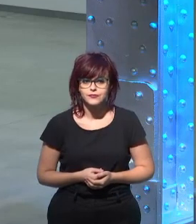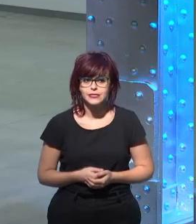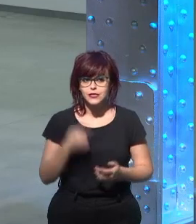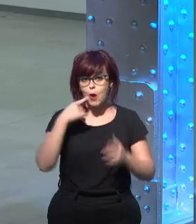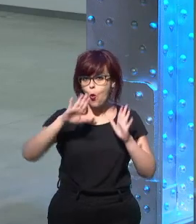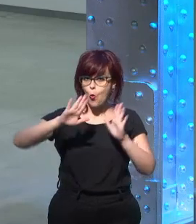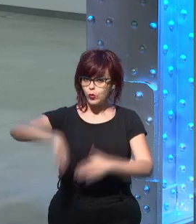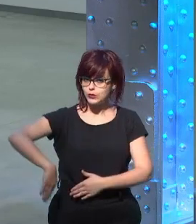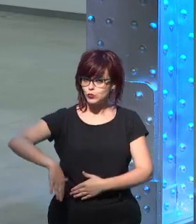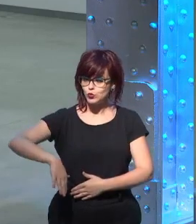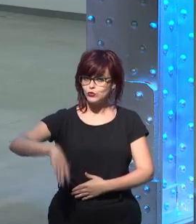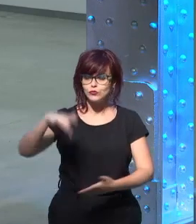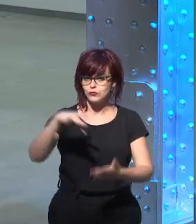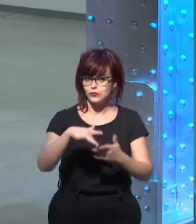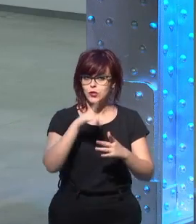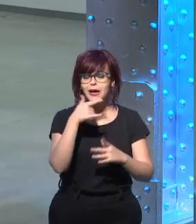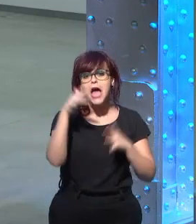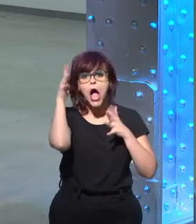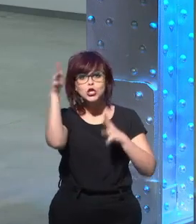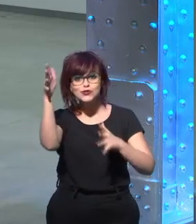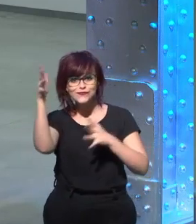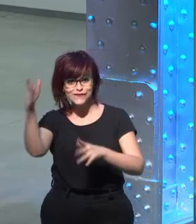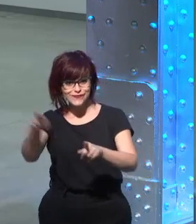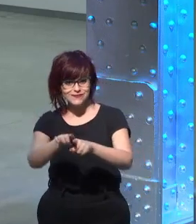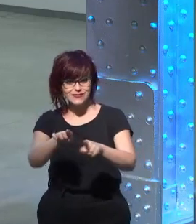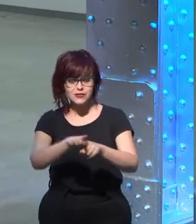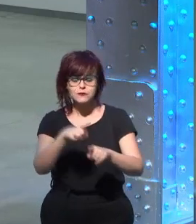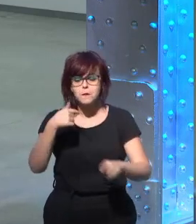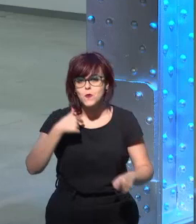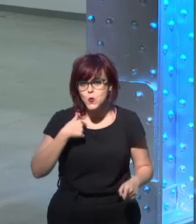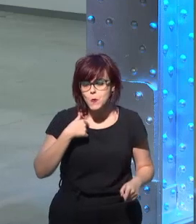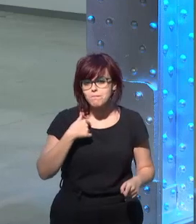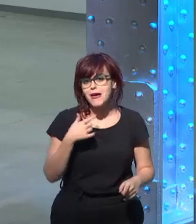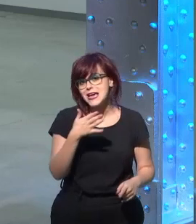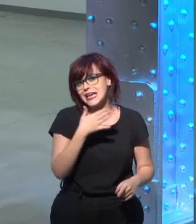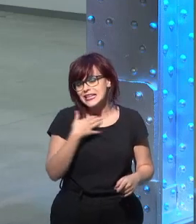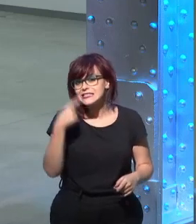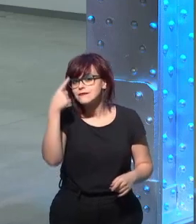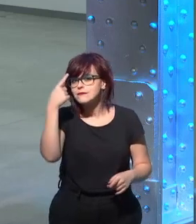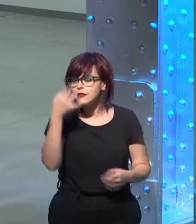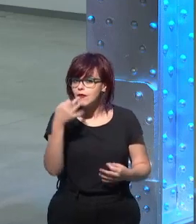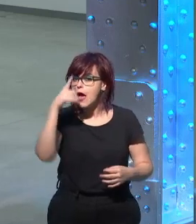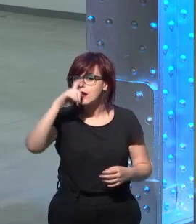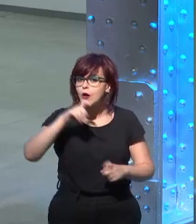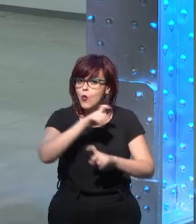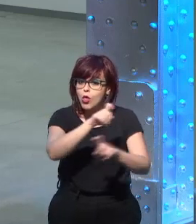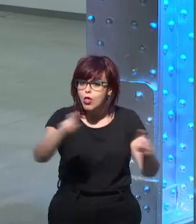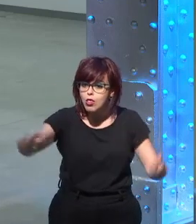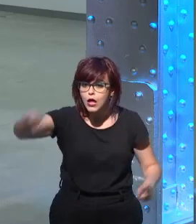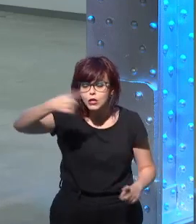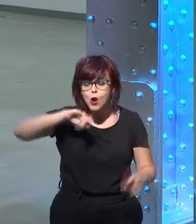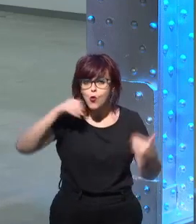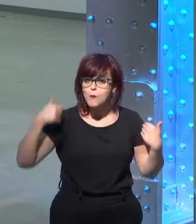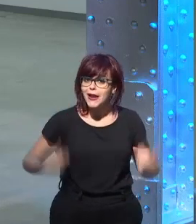Y por último, de estos consejos, yo quisiera seguir recordando que los seres humanos no